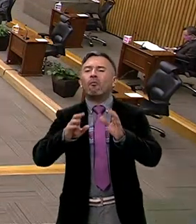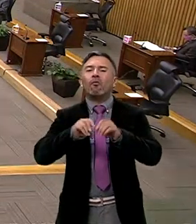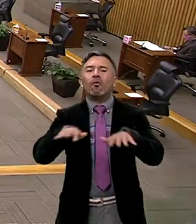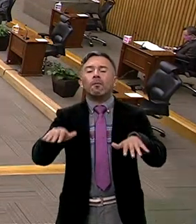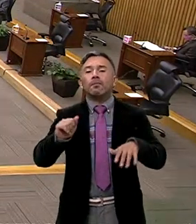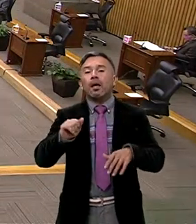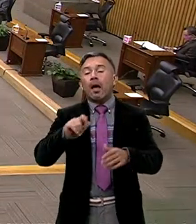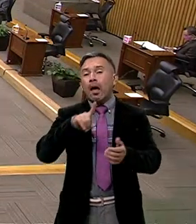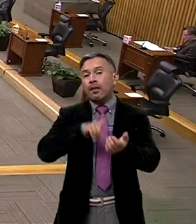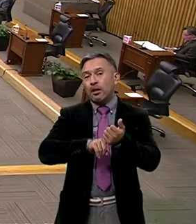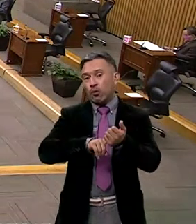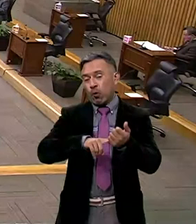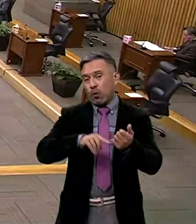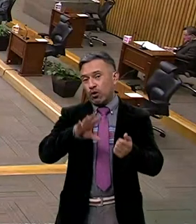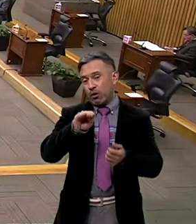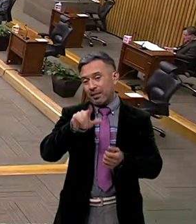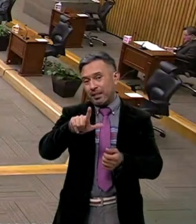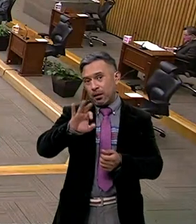los